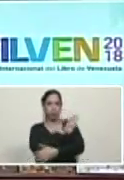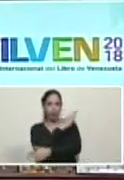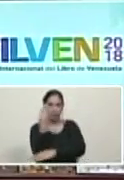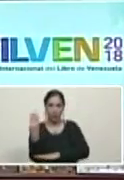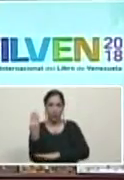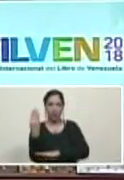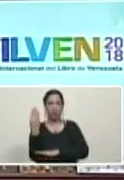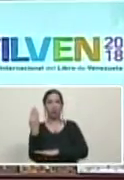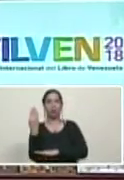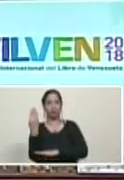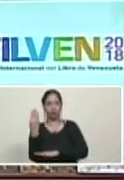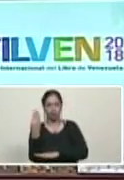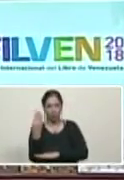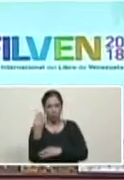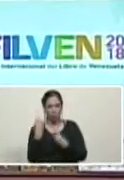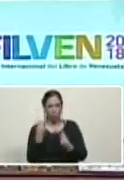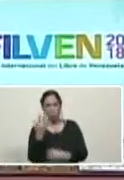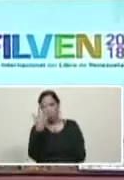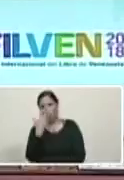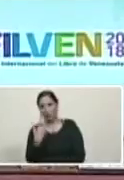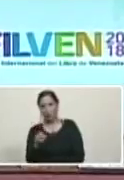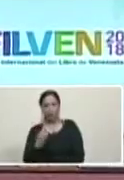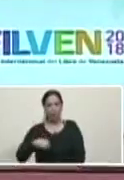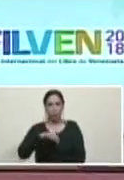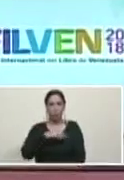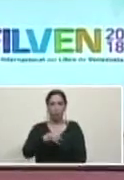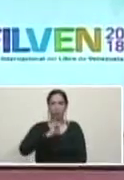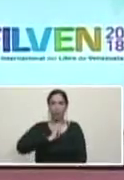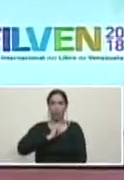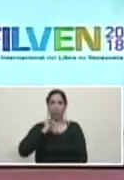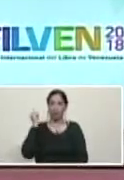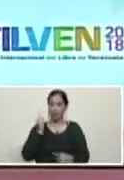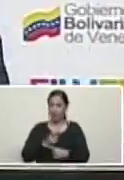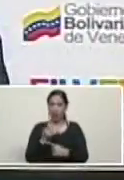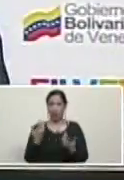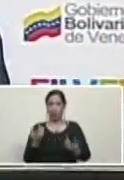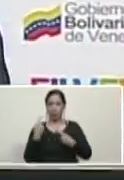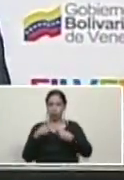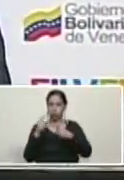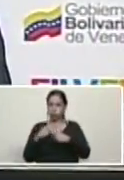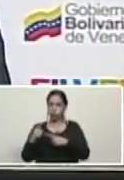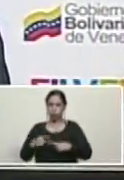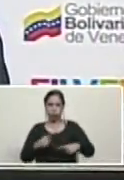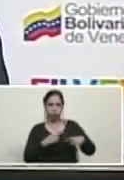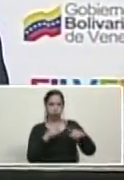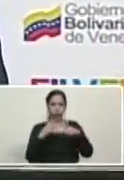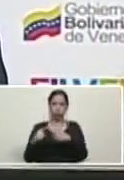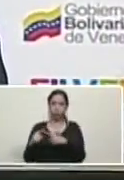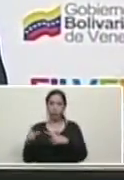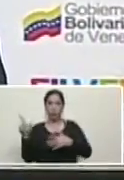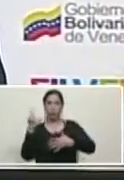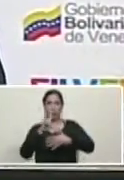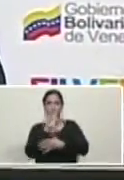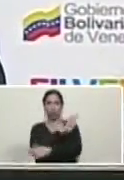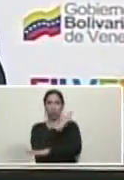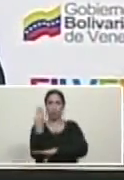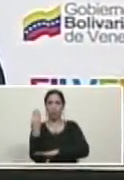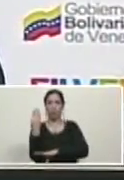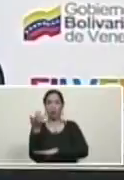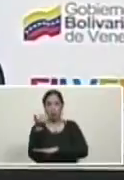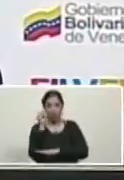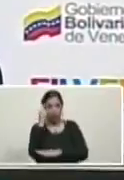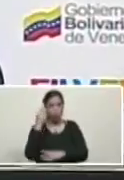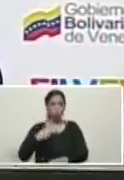entender nuestra identidad, para entenderla hay que entender la diversidad latinoamericana caribeña que está implícito en